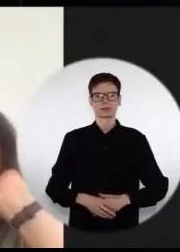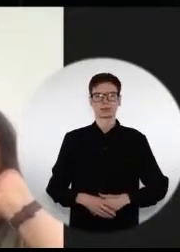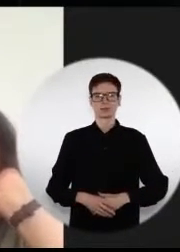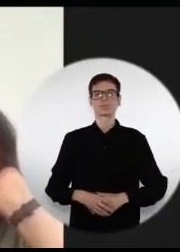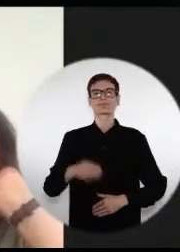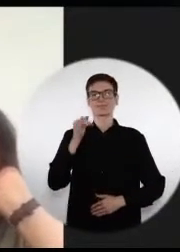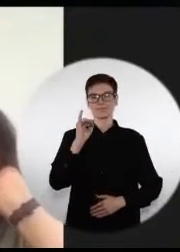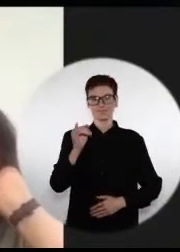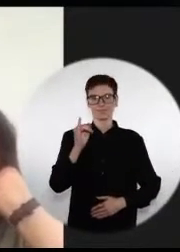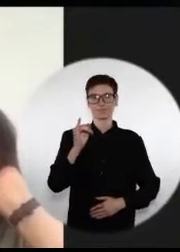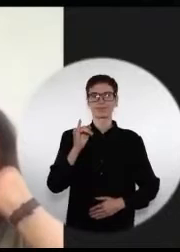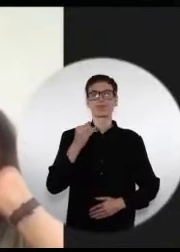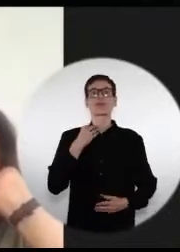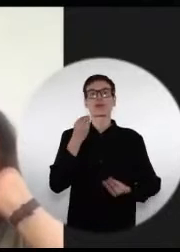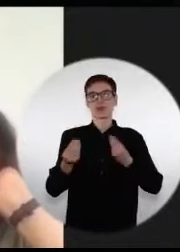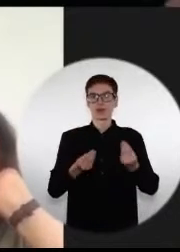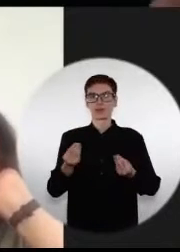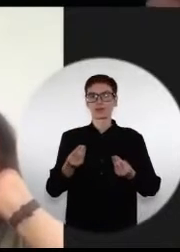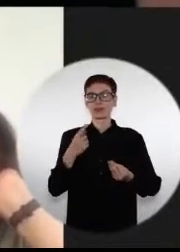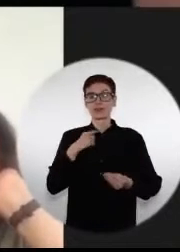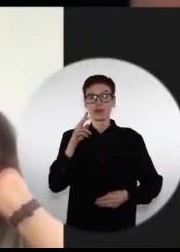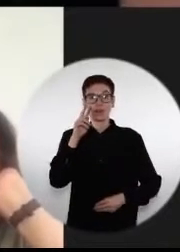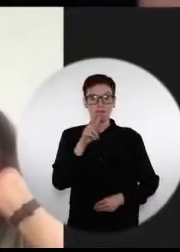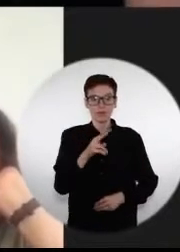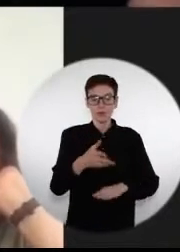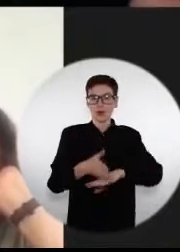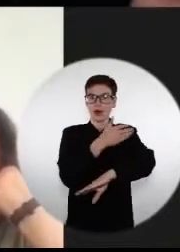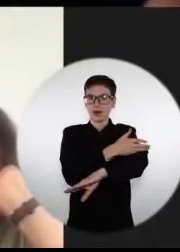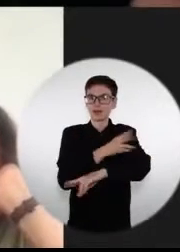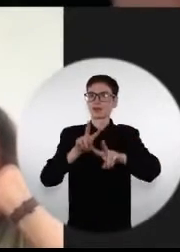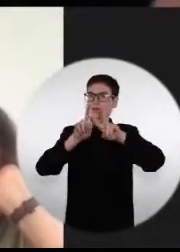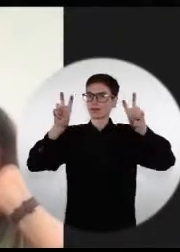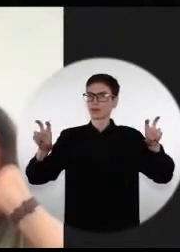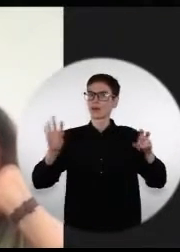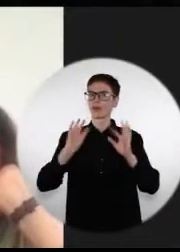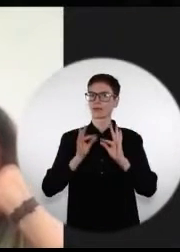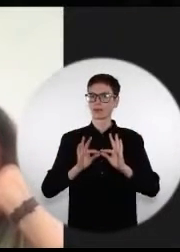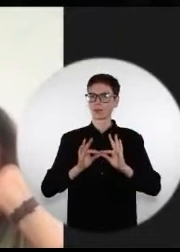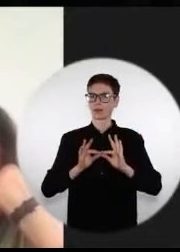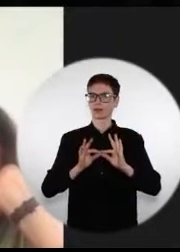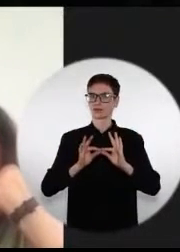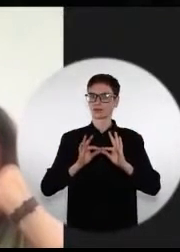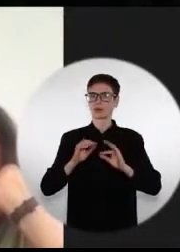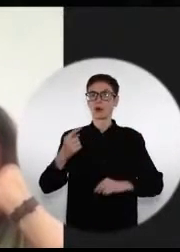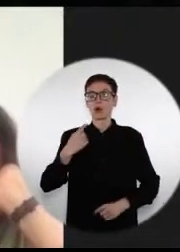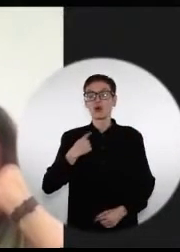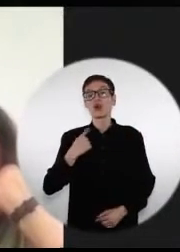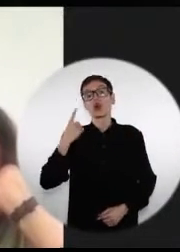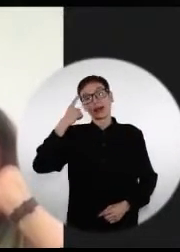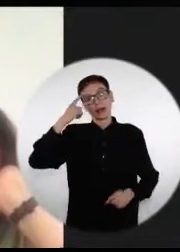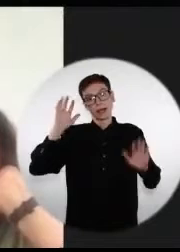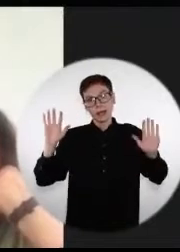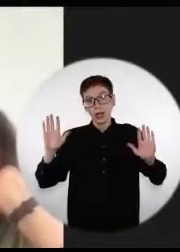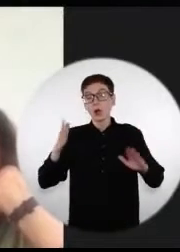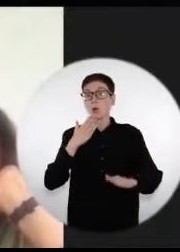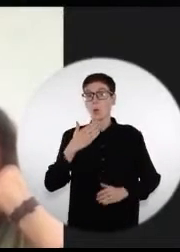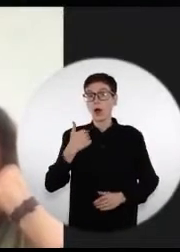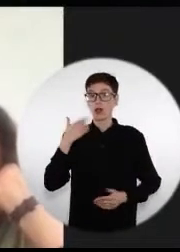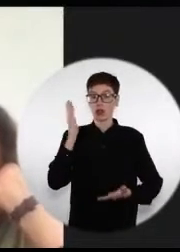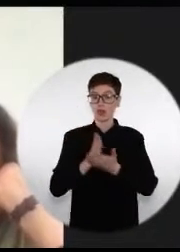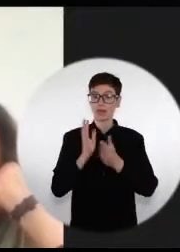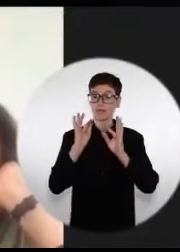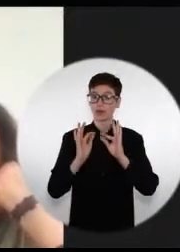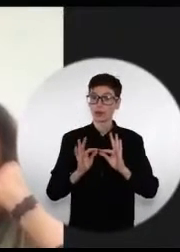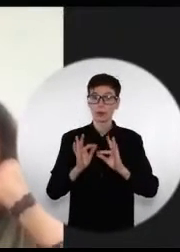netamente del sonido y eso como como cómo pasa eso o qué es lo que pasa y claro eso hablando